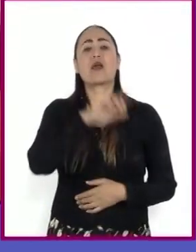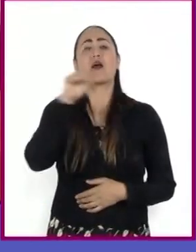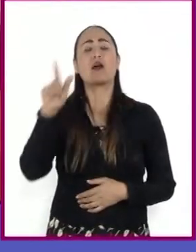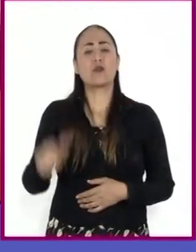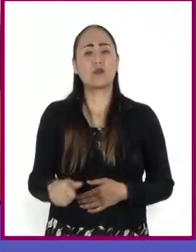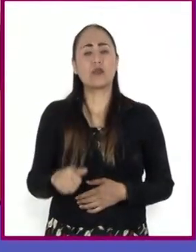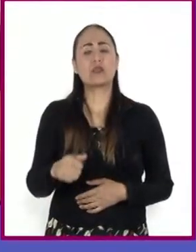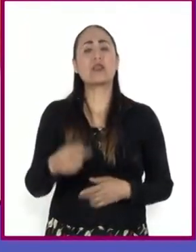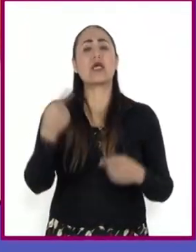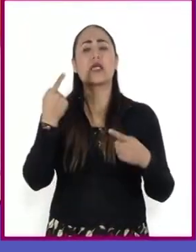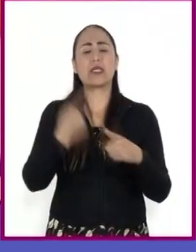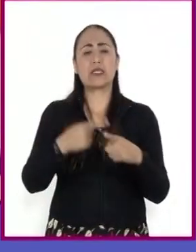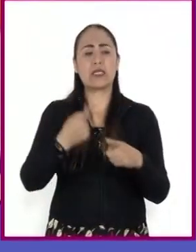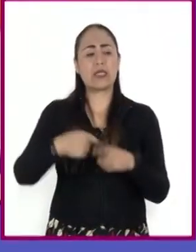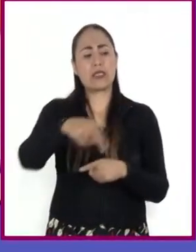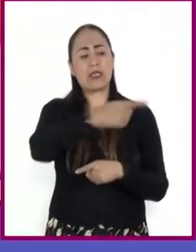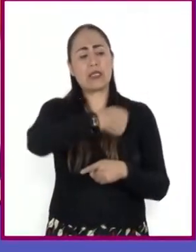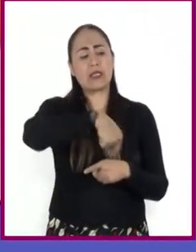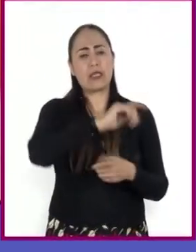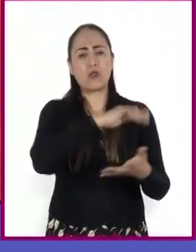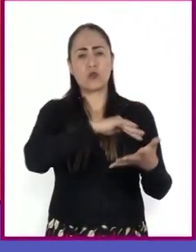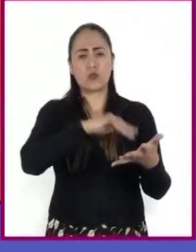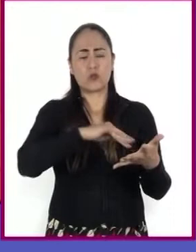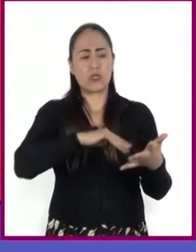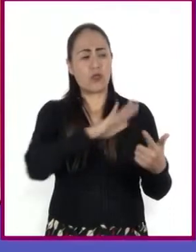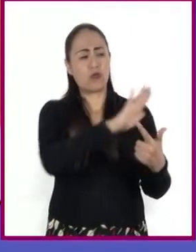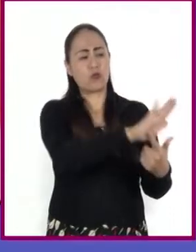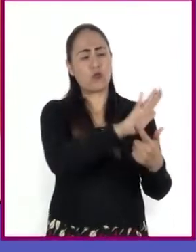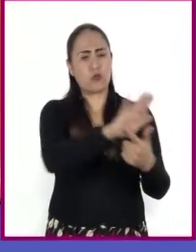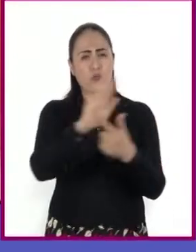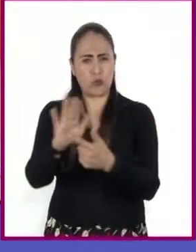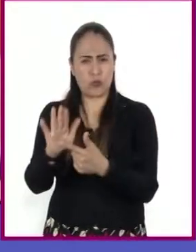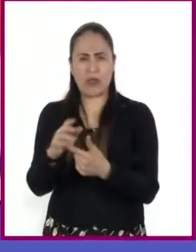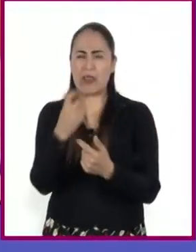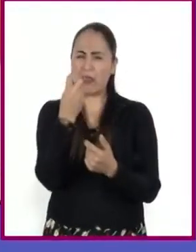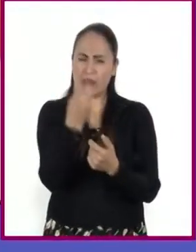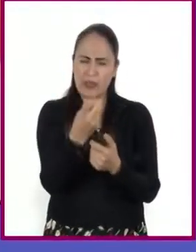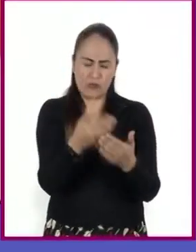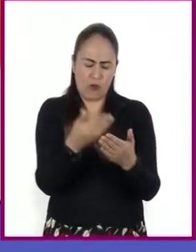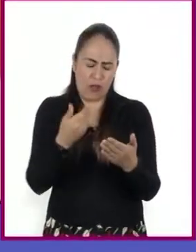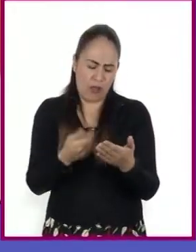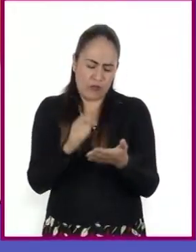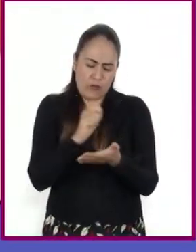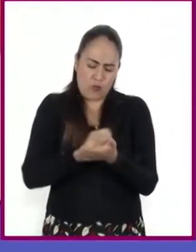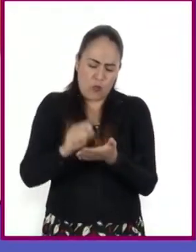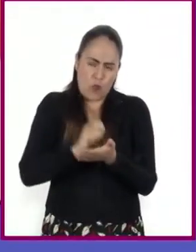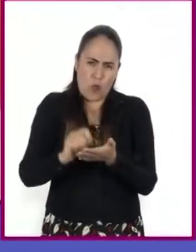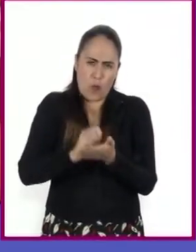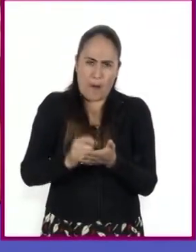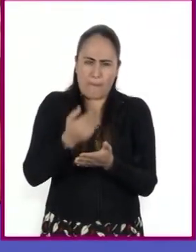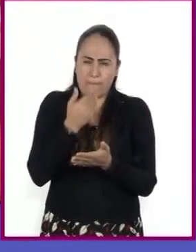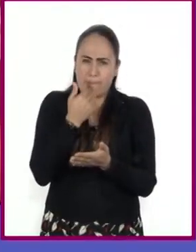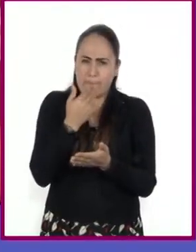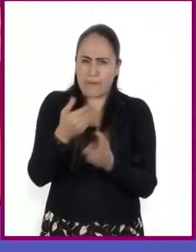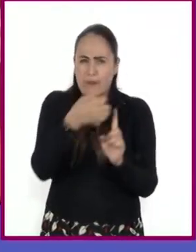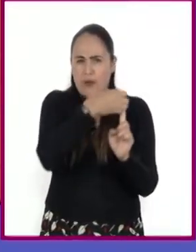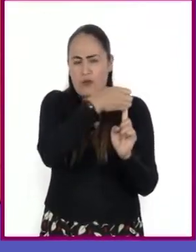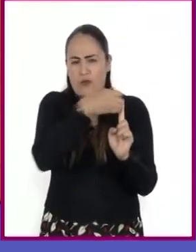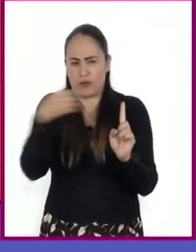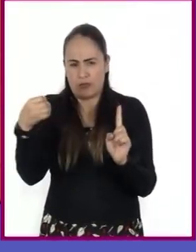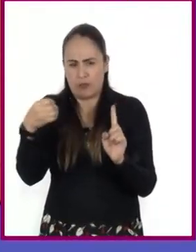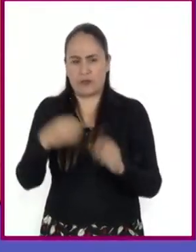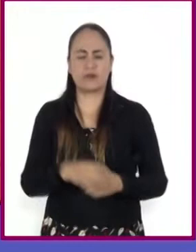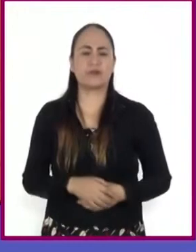será el receptor que va a leer la definición para que ésta se redacte de manera apropiada y clara.